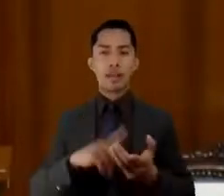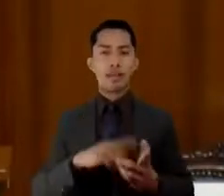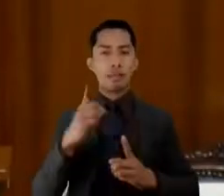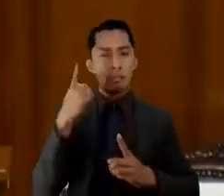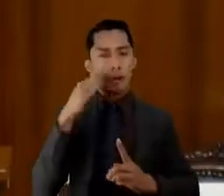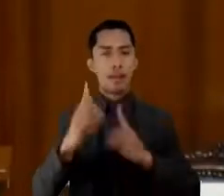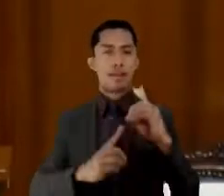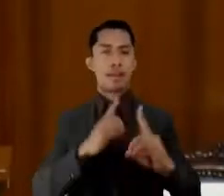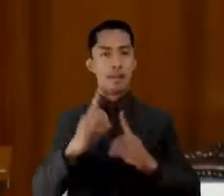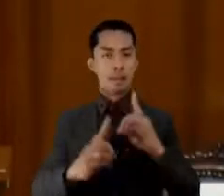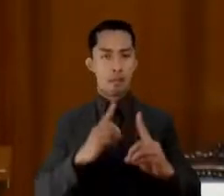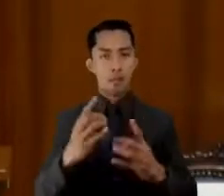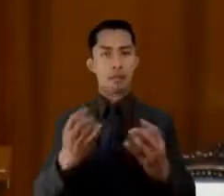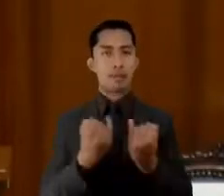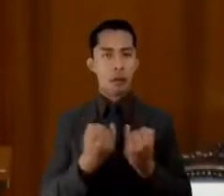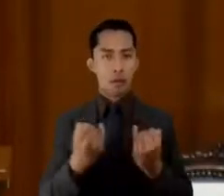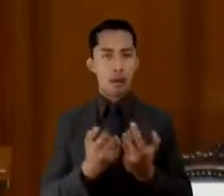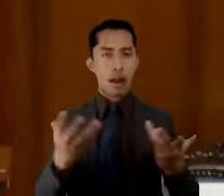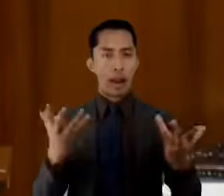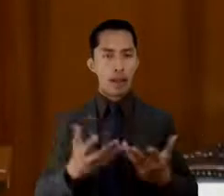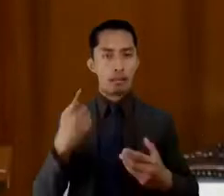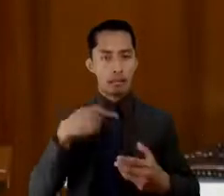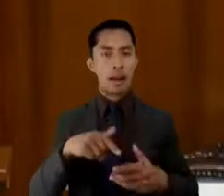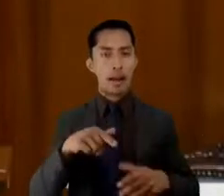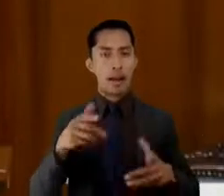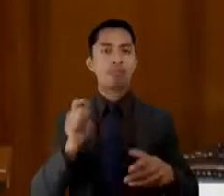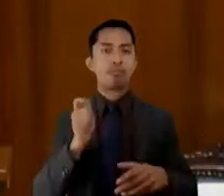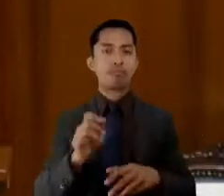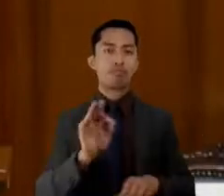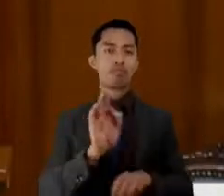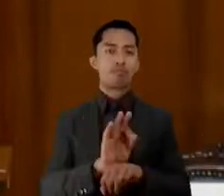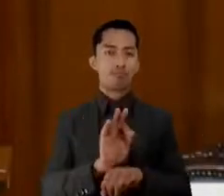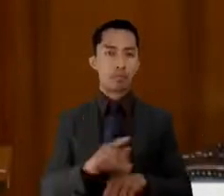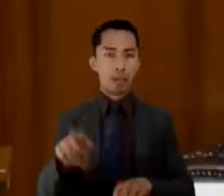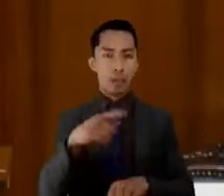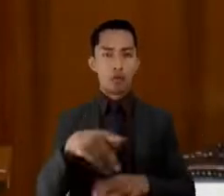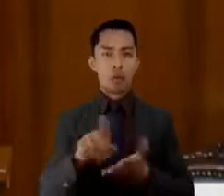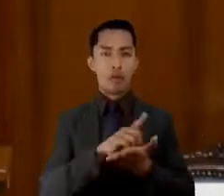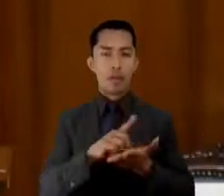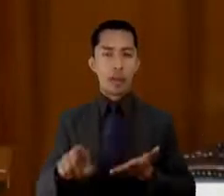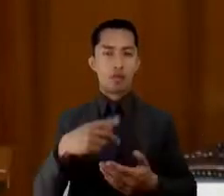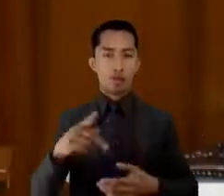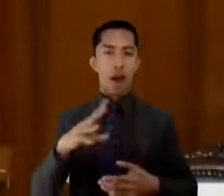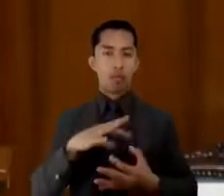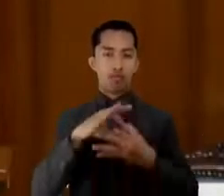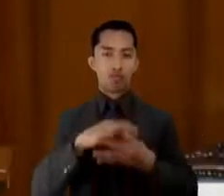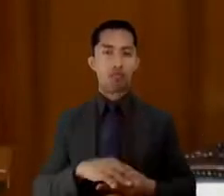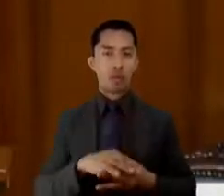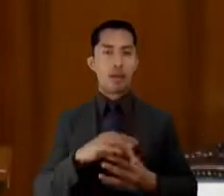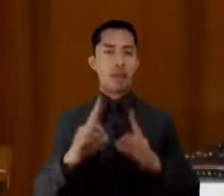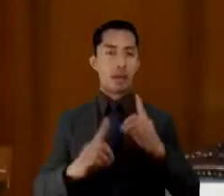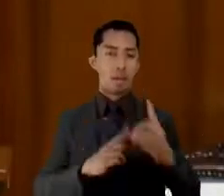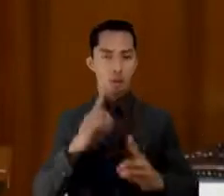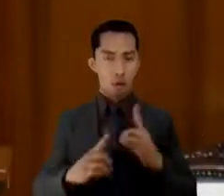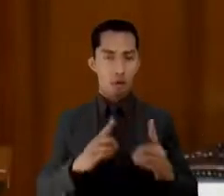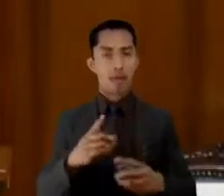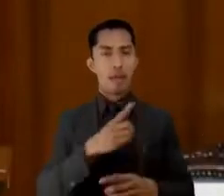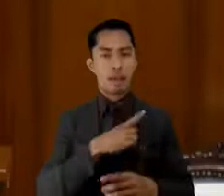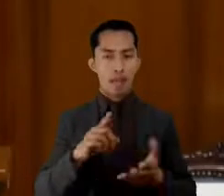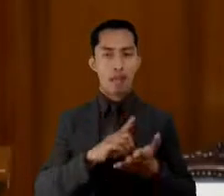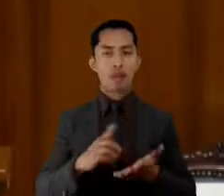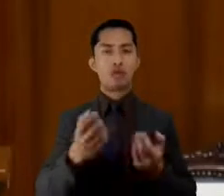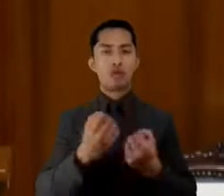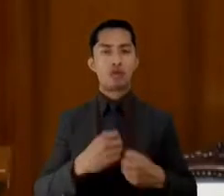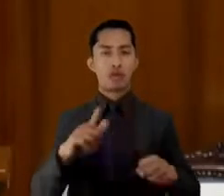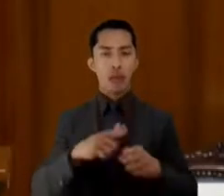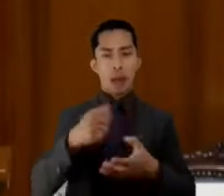deporte y definiendo acciones a desarrollar para satisfacer el derecho tutelado. La exigibilidad de los derechos sociales